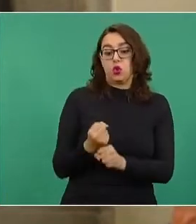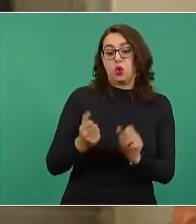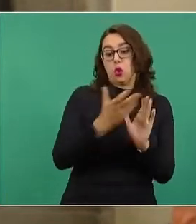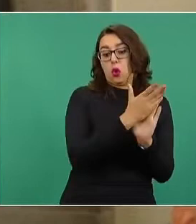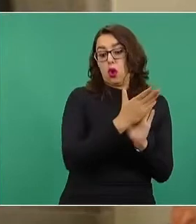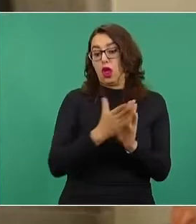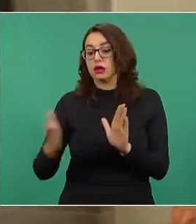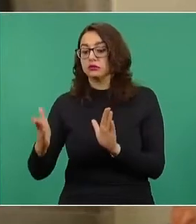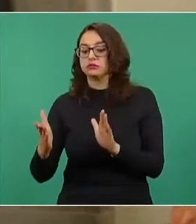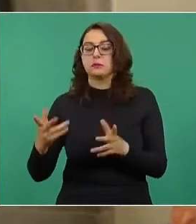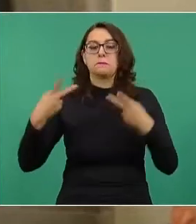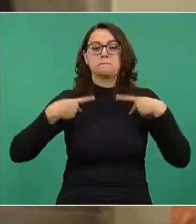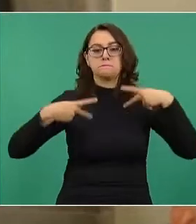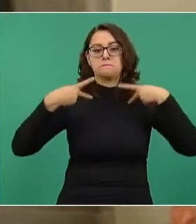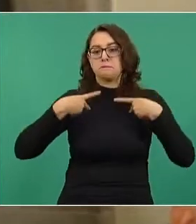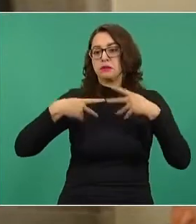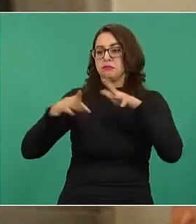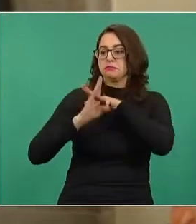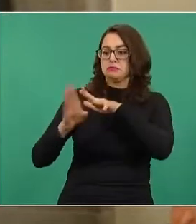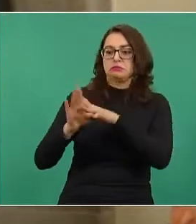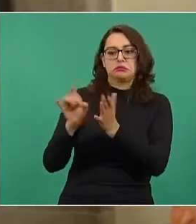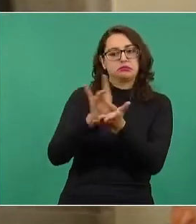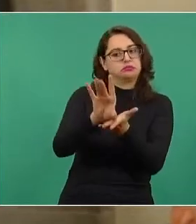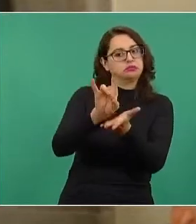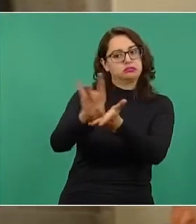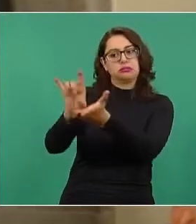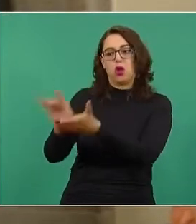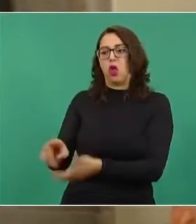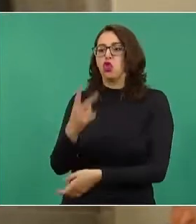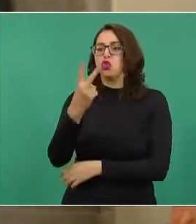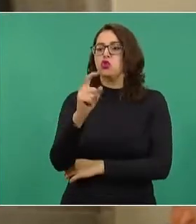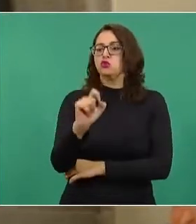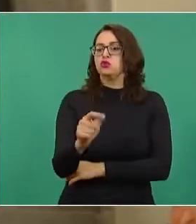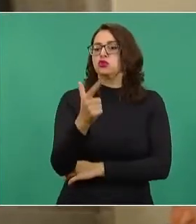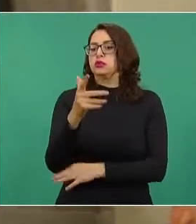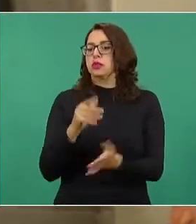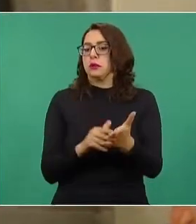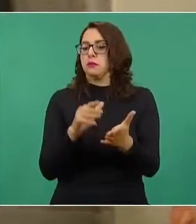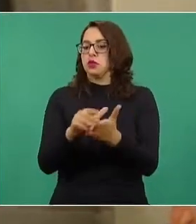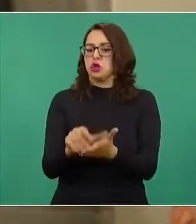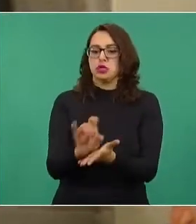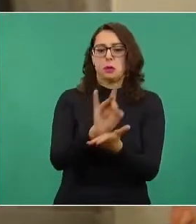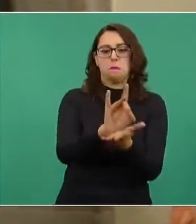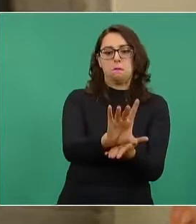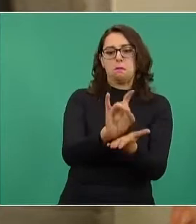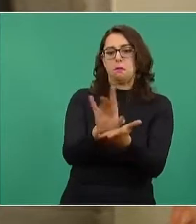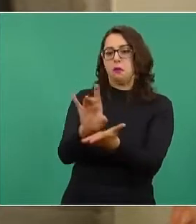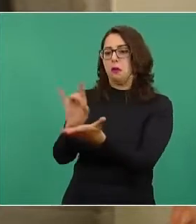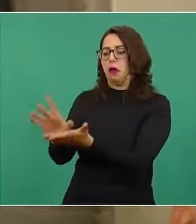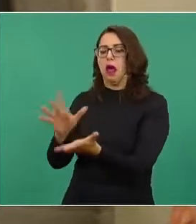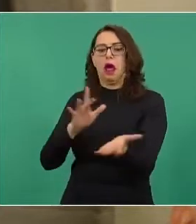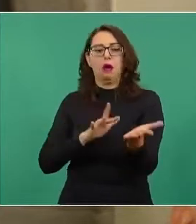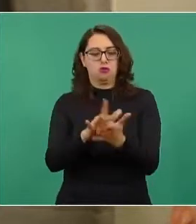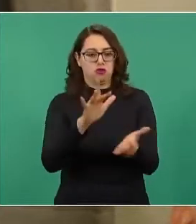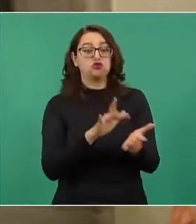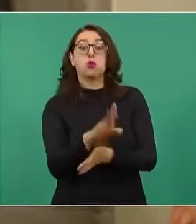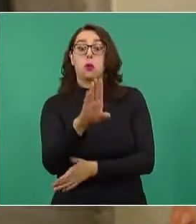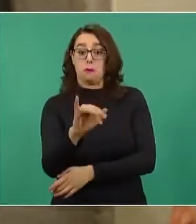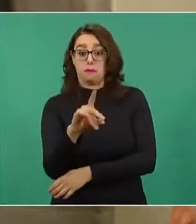más migrantes con 2.7 millones de migrantes, apoyado por el actual presidente de los Estados Unidos, Joe